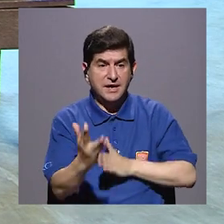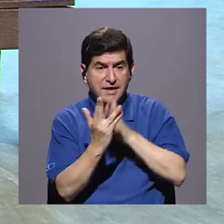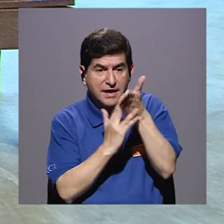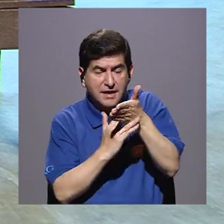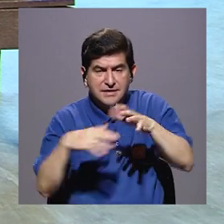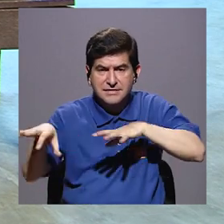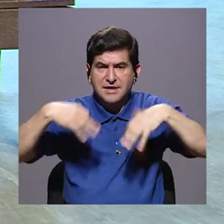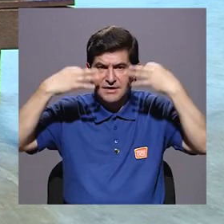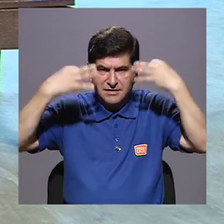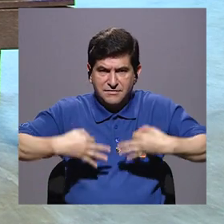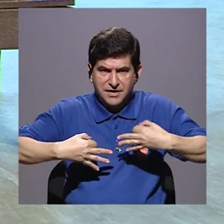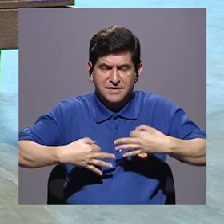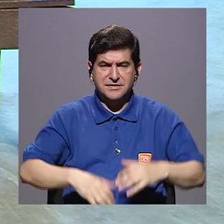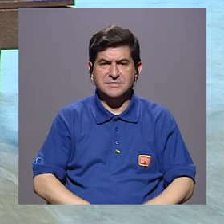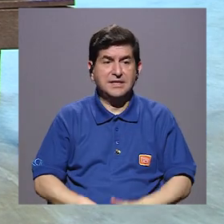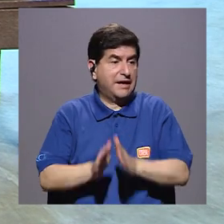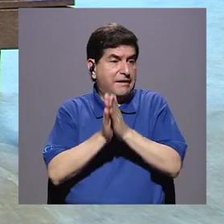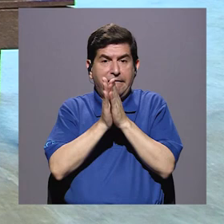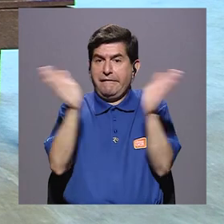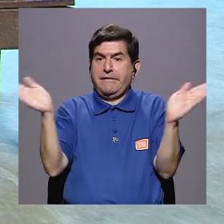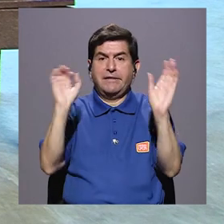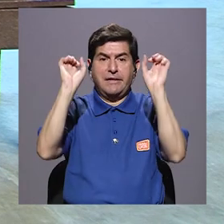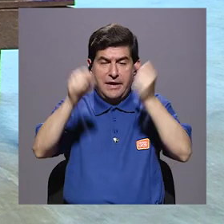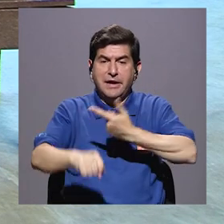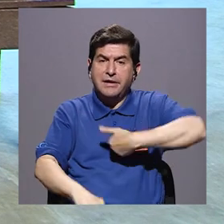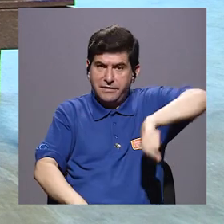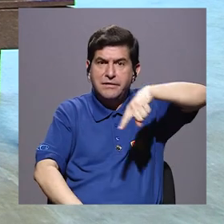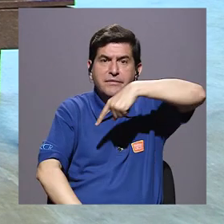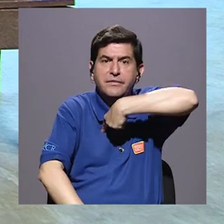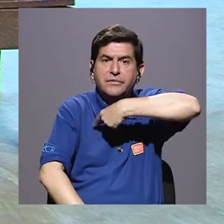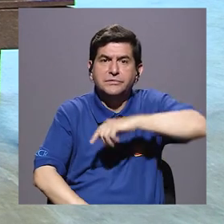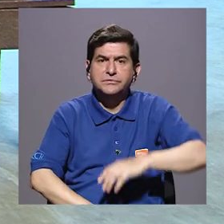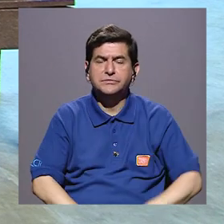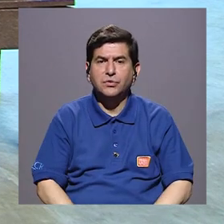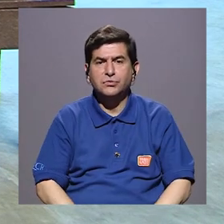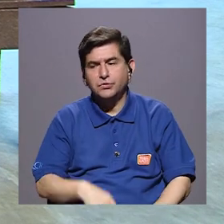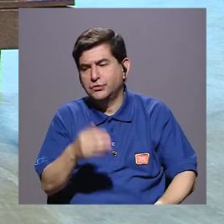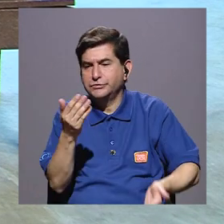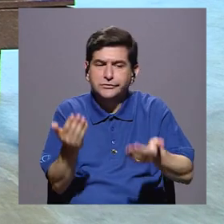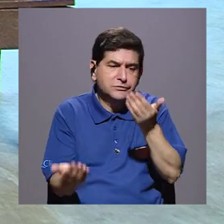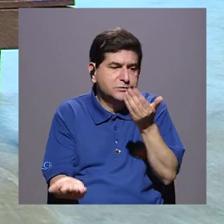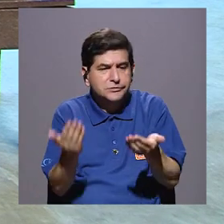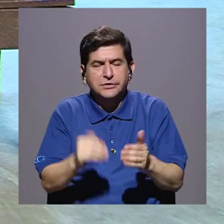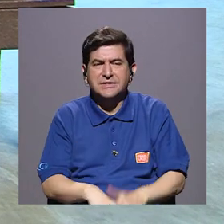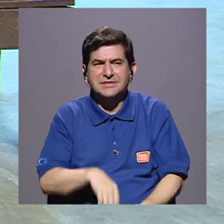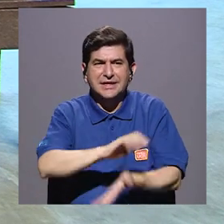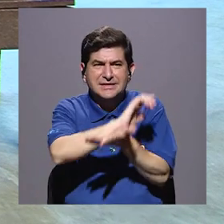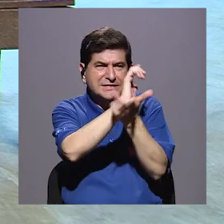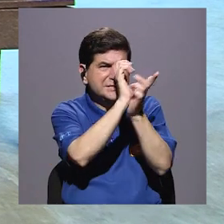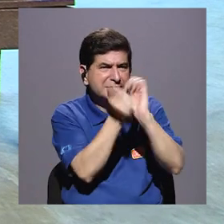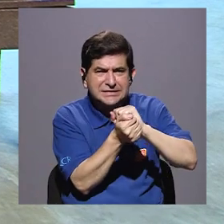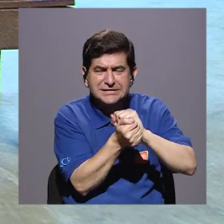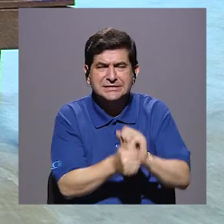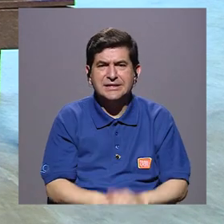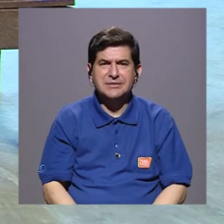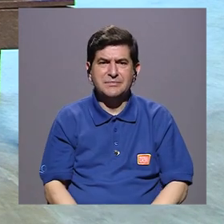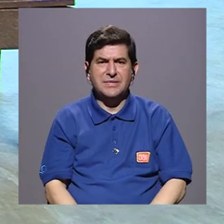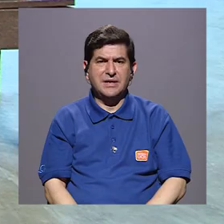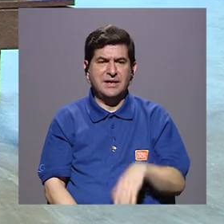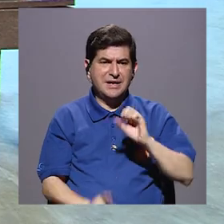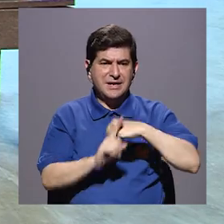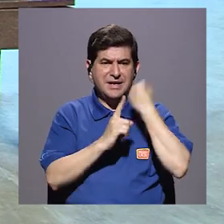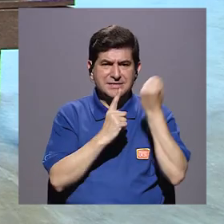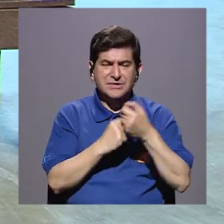del ejercicio y la actividad física en general podemos entonces tal vez revertir un poco la sarcopenia y